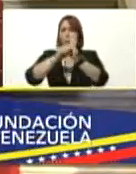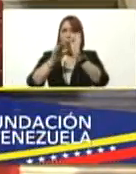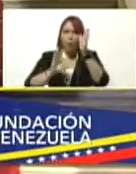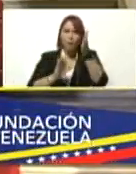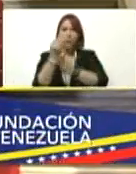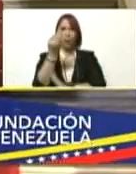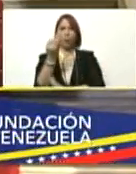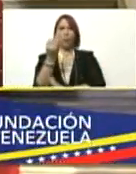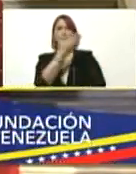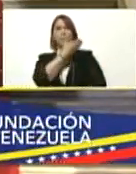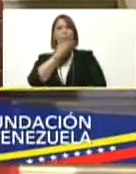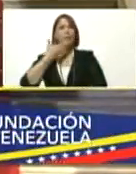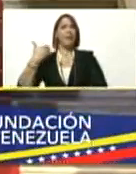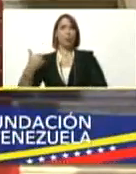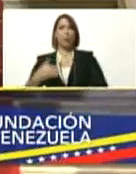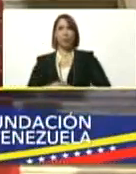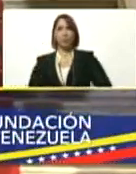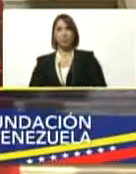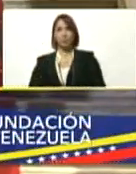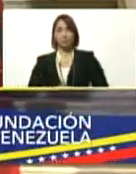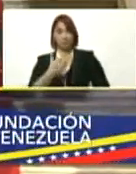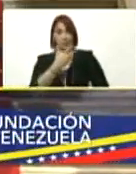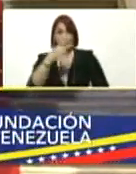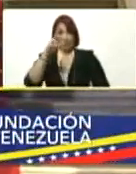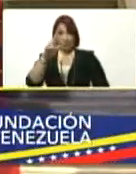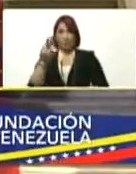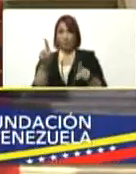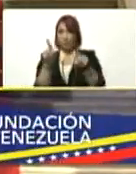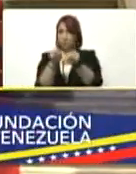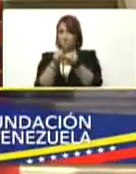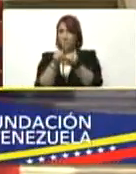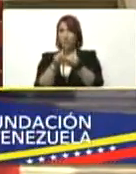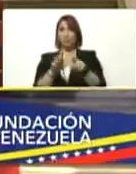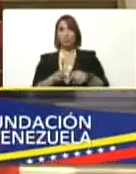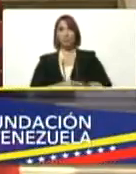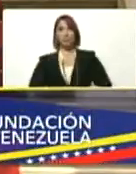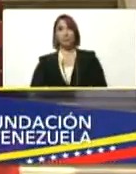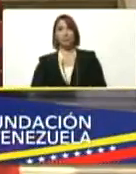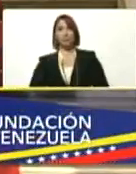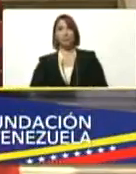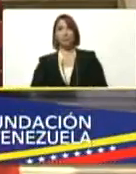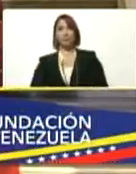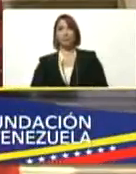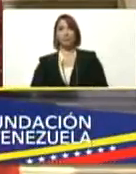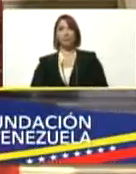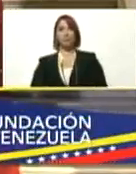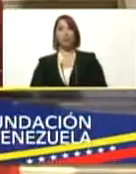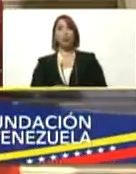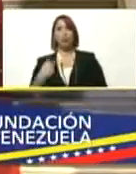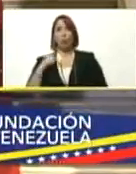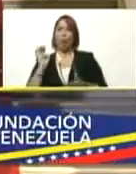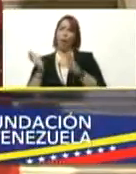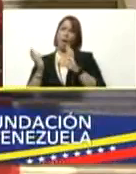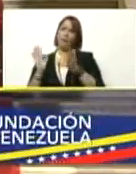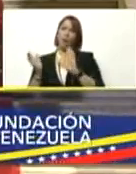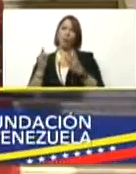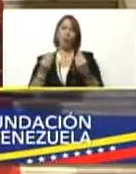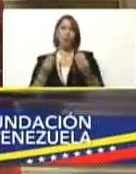mejorar. Las tres R, pues, estuvimos hablando bastante de eso con el primer ministro, querido